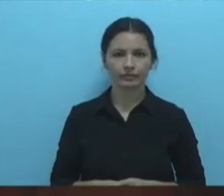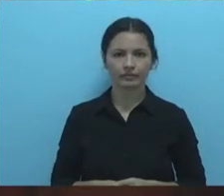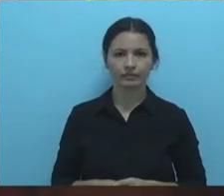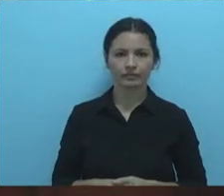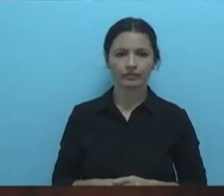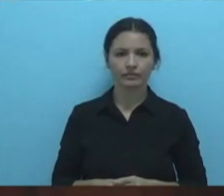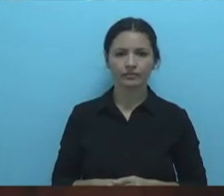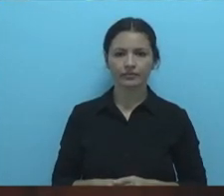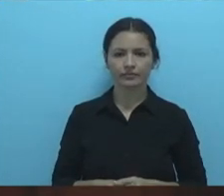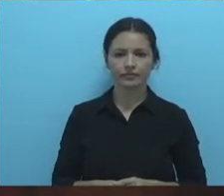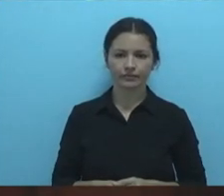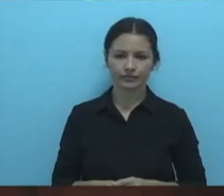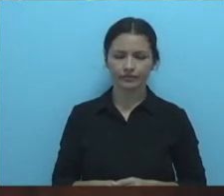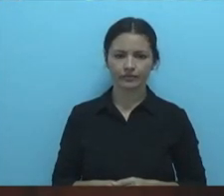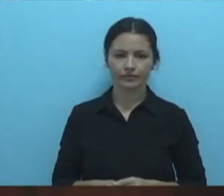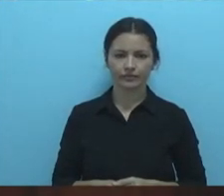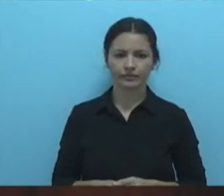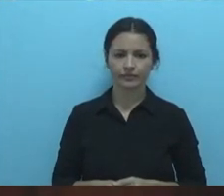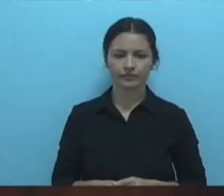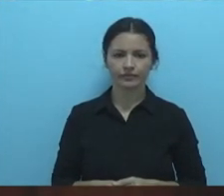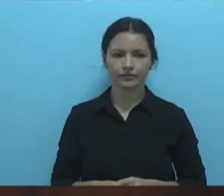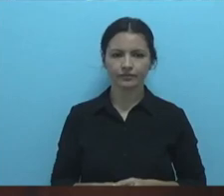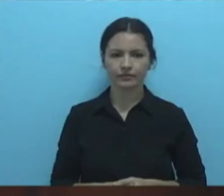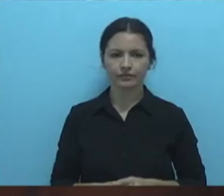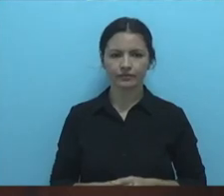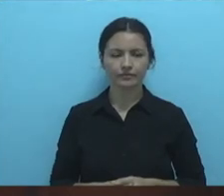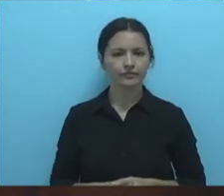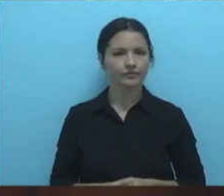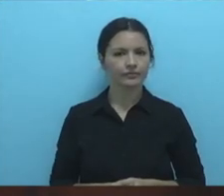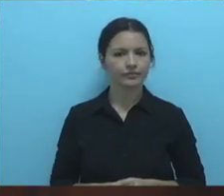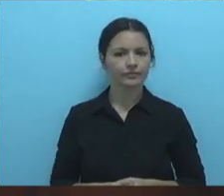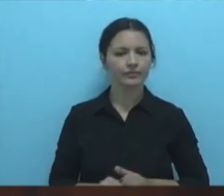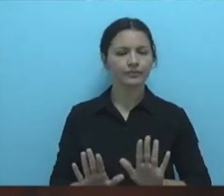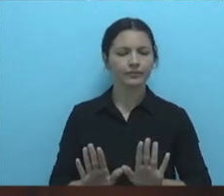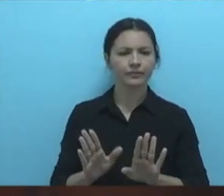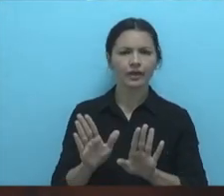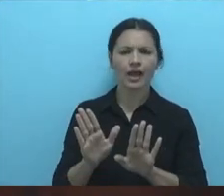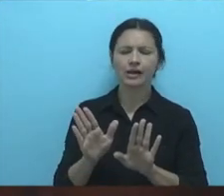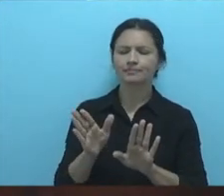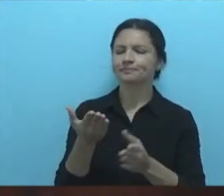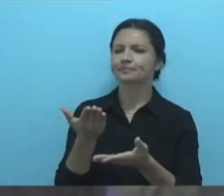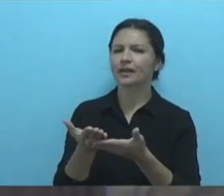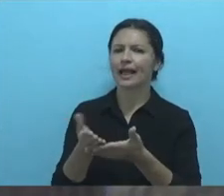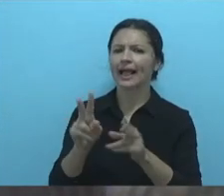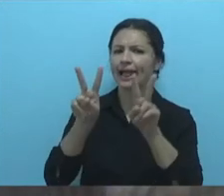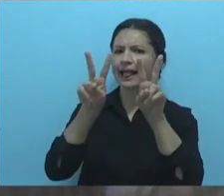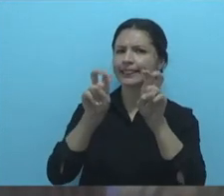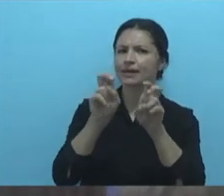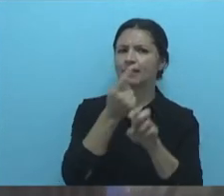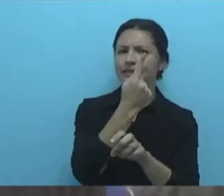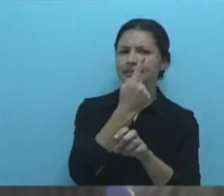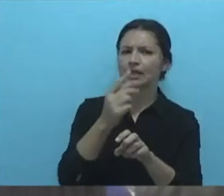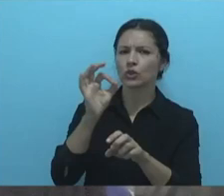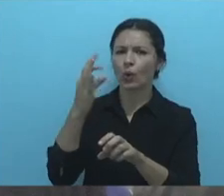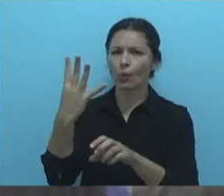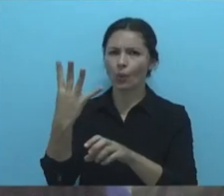sí diputada cem tiene la palabra no es para pedir el retiro del asunto 104 que